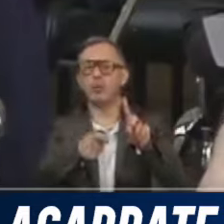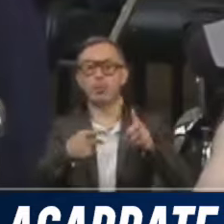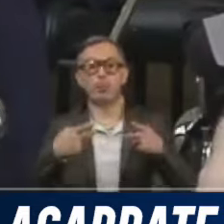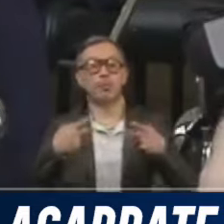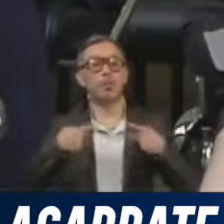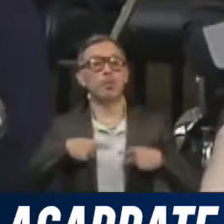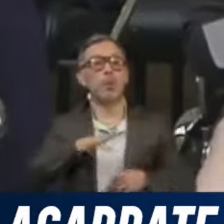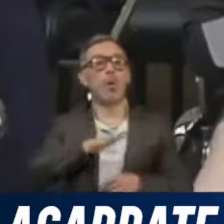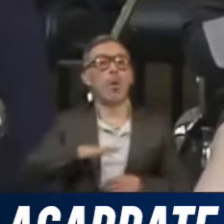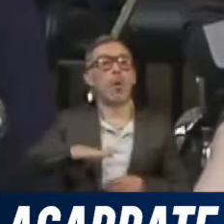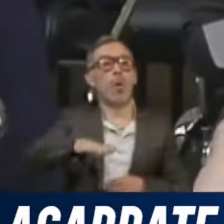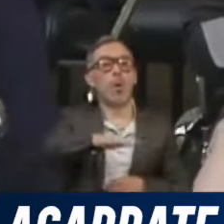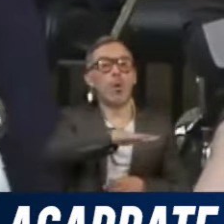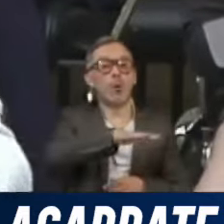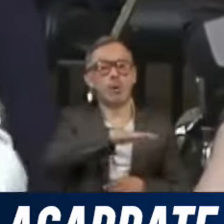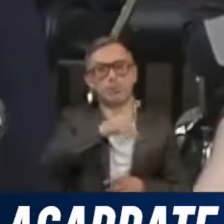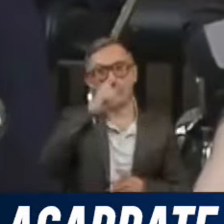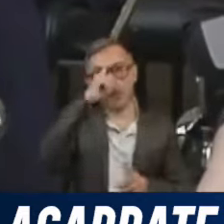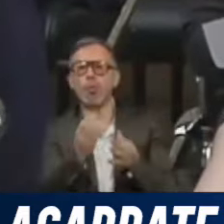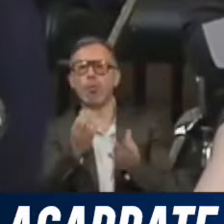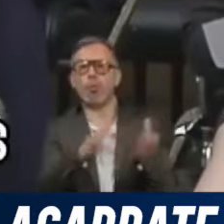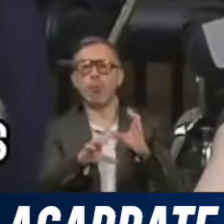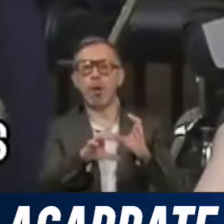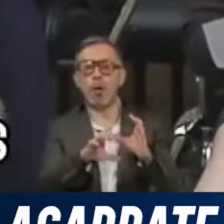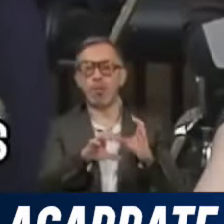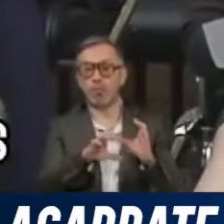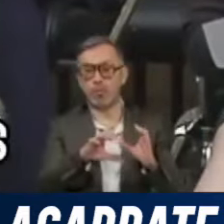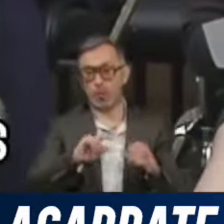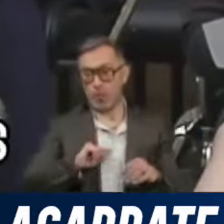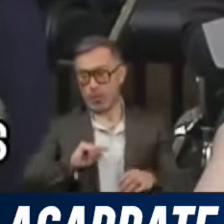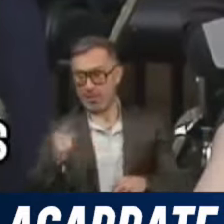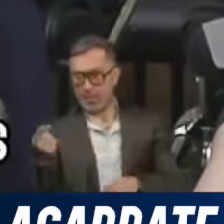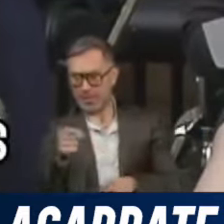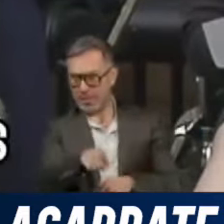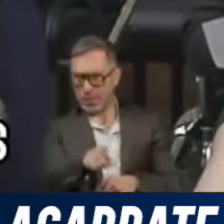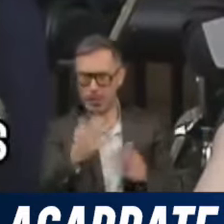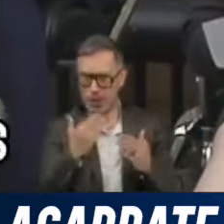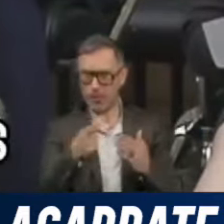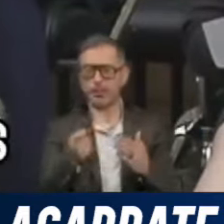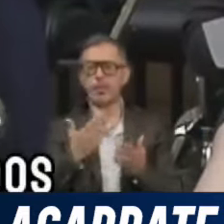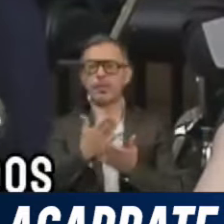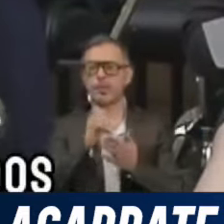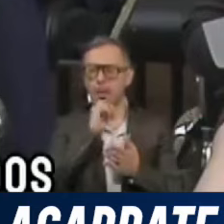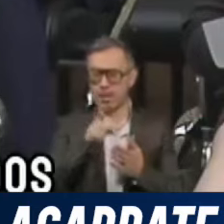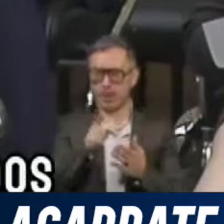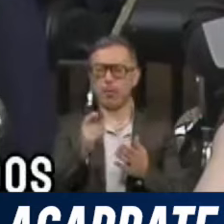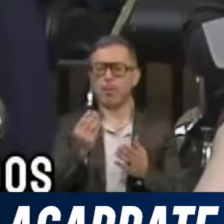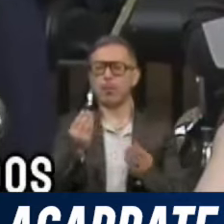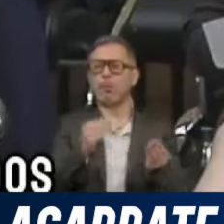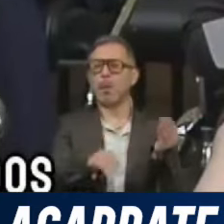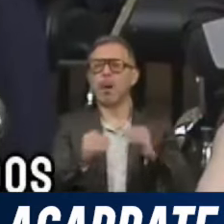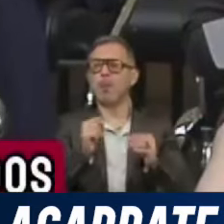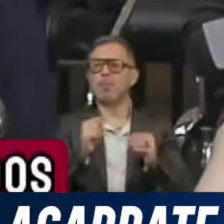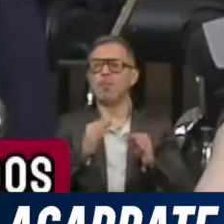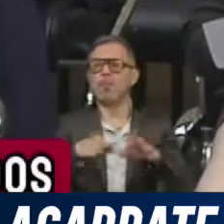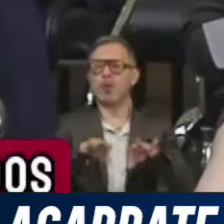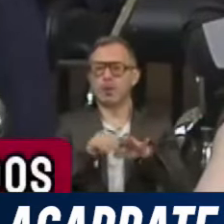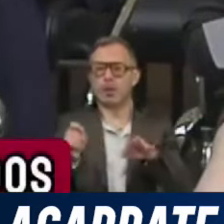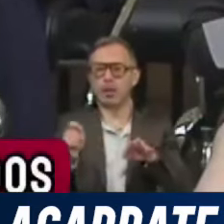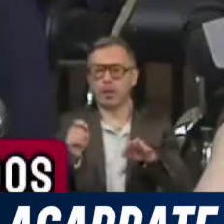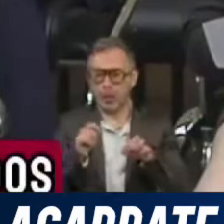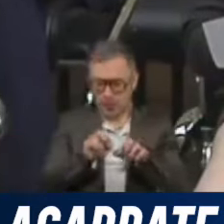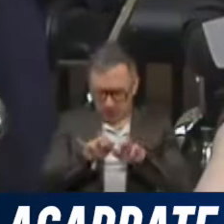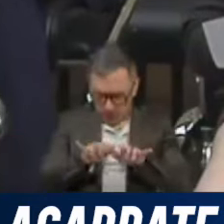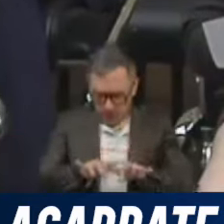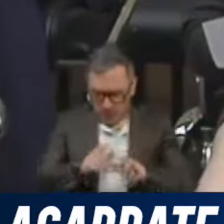imaginario de las personas votantes las plataformas movilizan también sus prioridades al implementar algoritmos